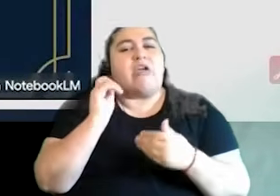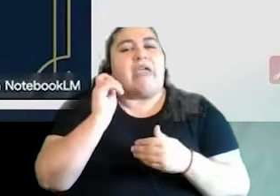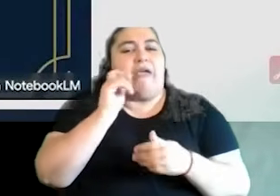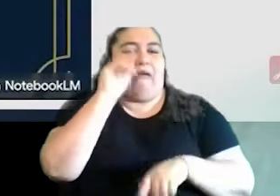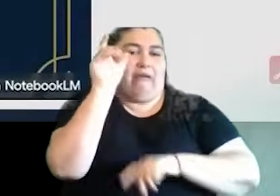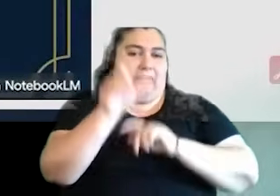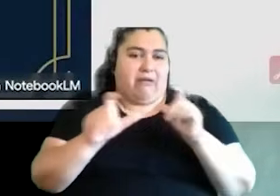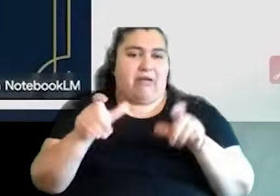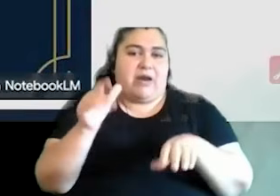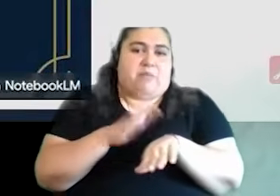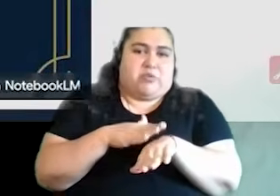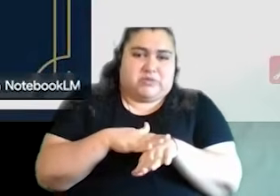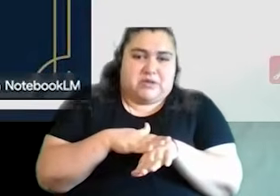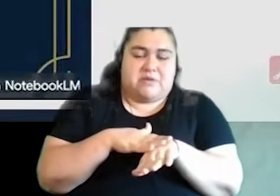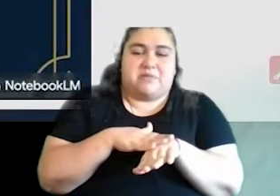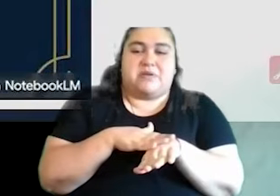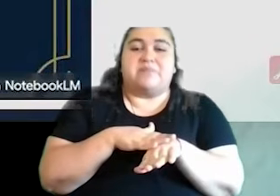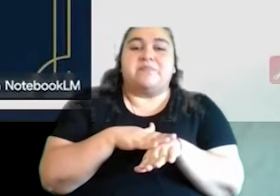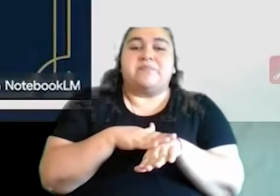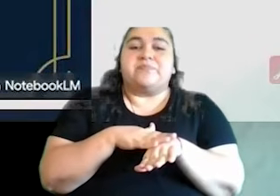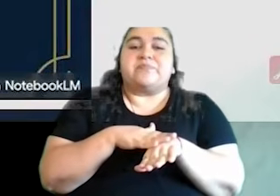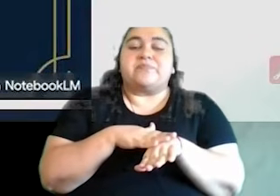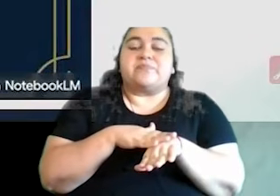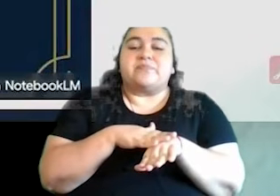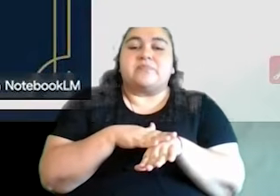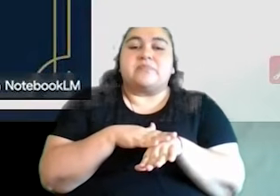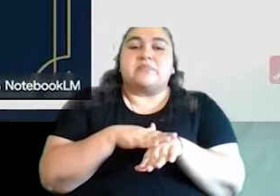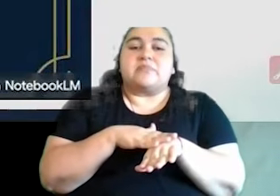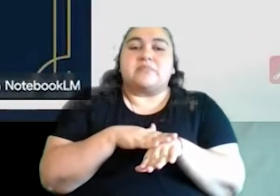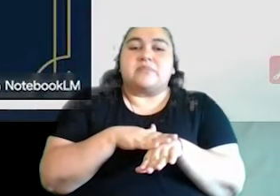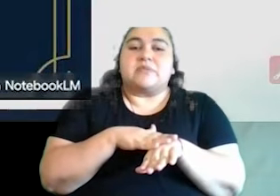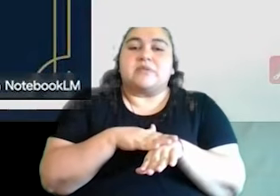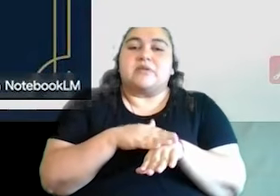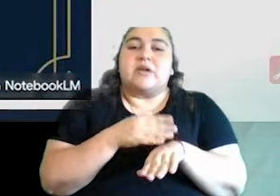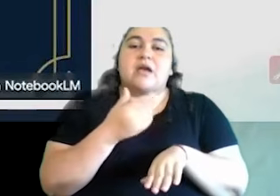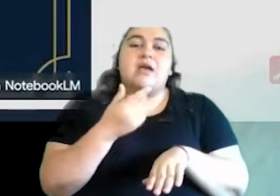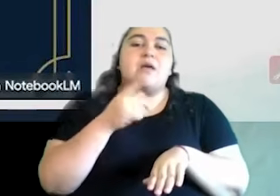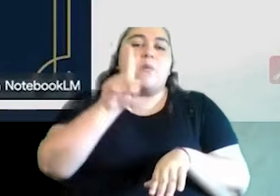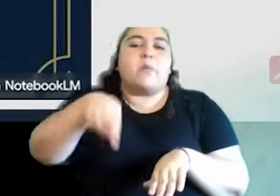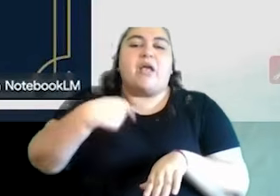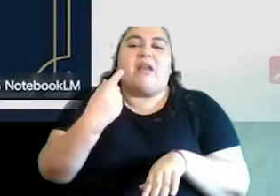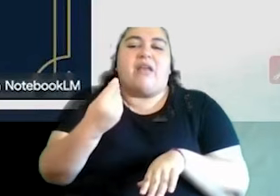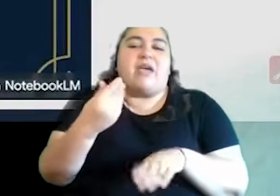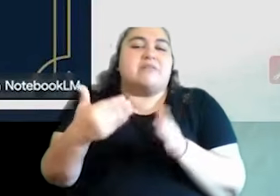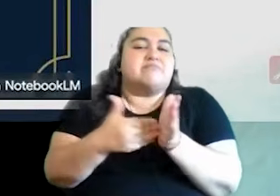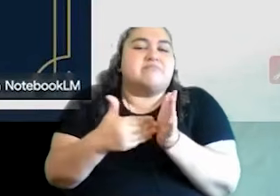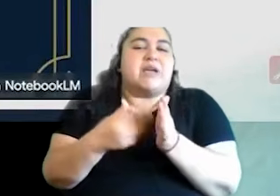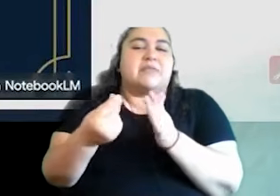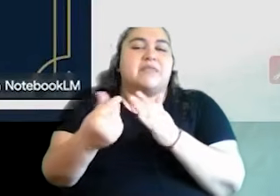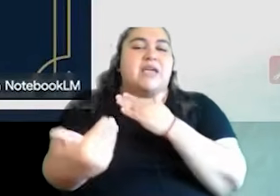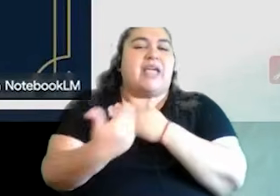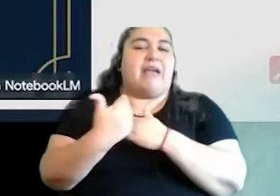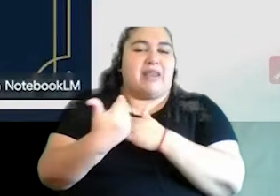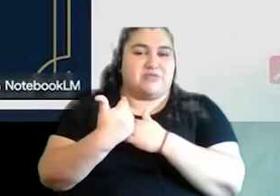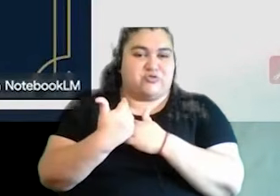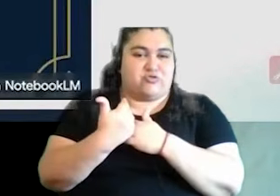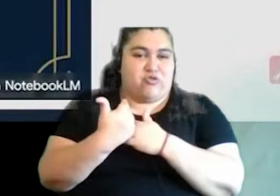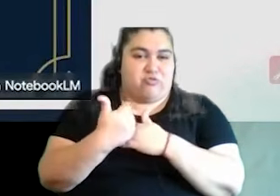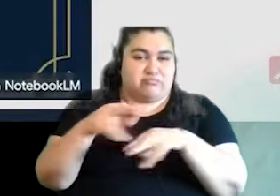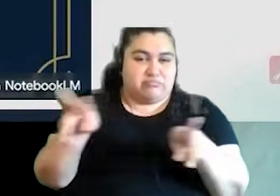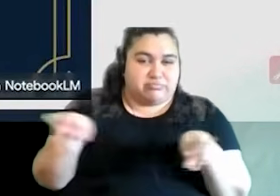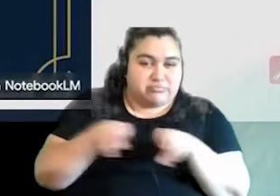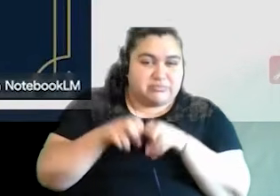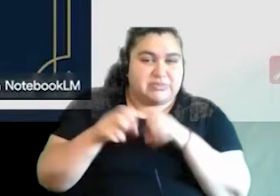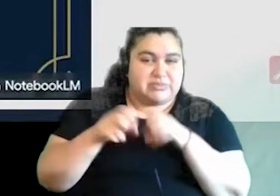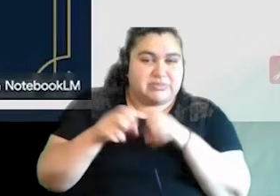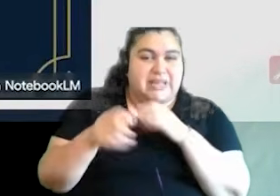régimen va a tener que ver con un importe de ingresos. Nosotros estamos hablando de una declaración jurada simplificada. Estamos hablando de una declaración